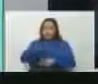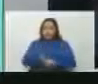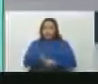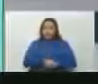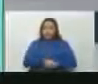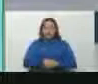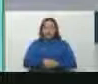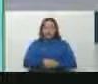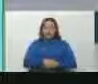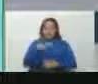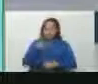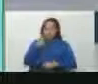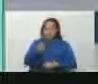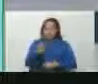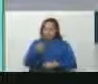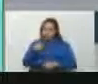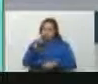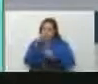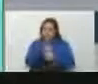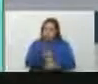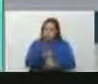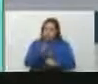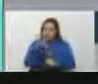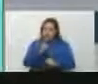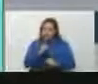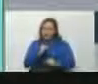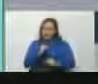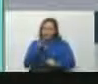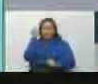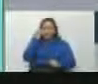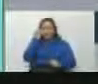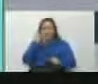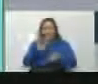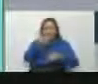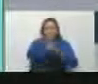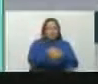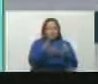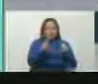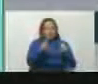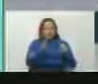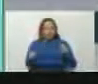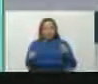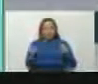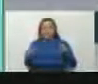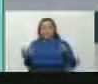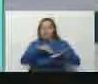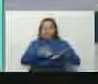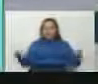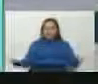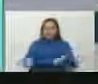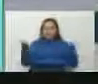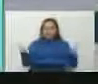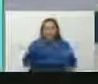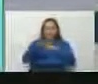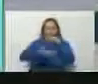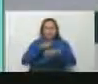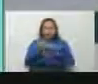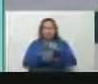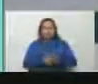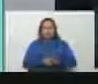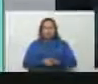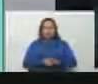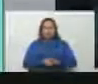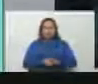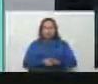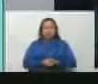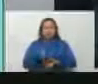Entonces yo digo, yo soy optimista en ese sentido, yo creo que se ha avanzado mucho, yo creo que hay que repotenciar muchas de las cosas que se han hecho, y creo que eso se